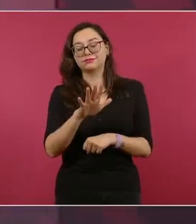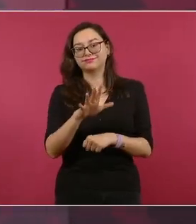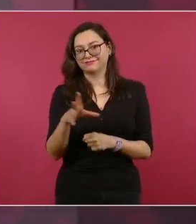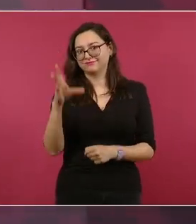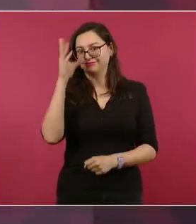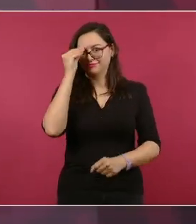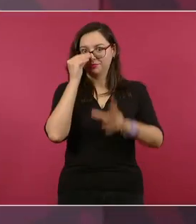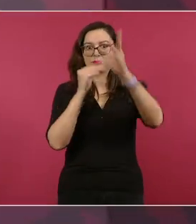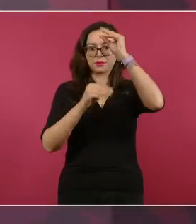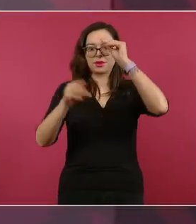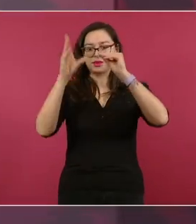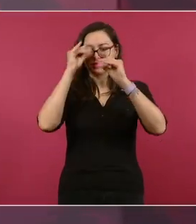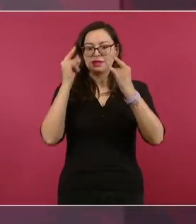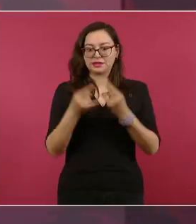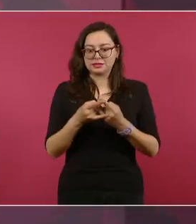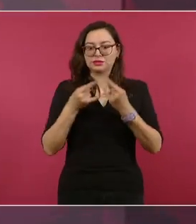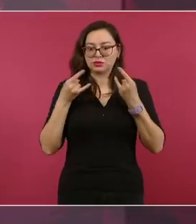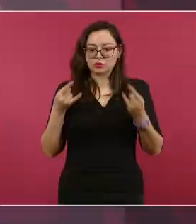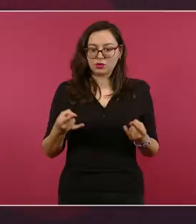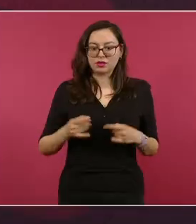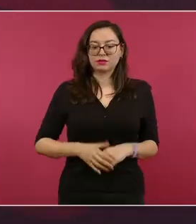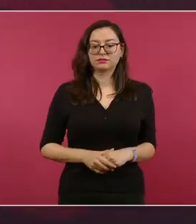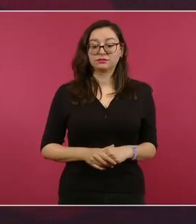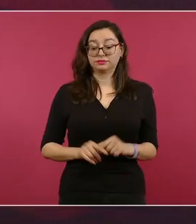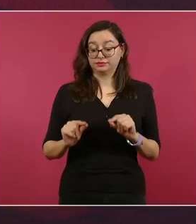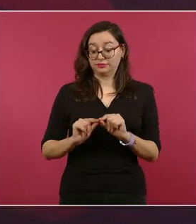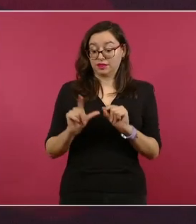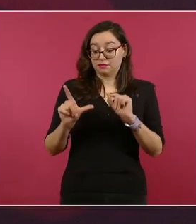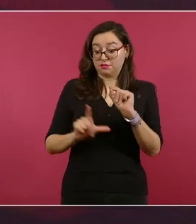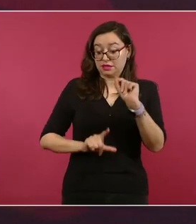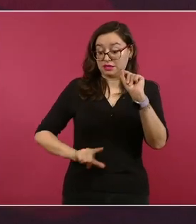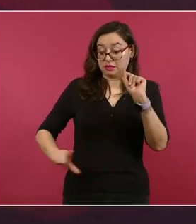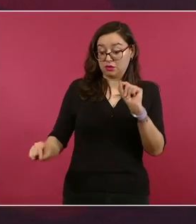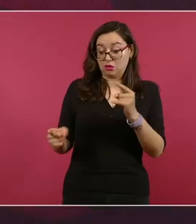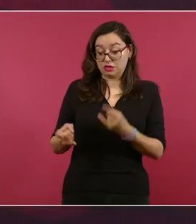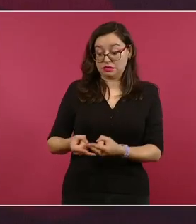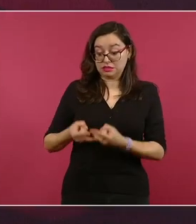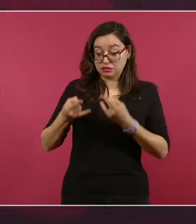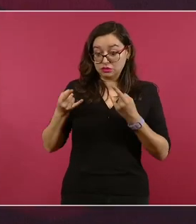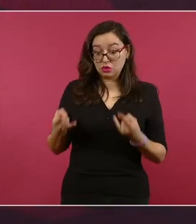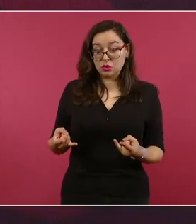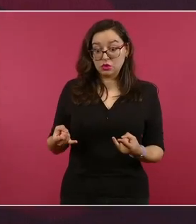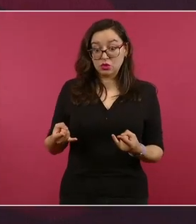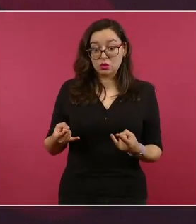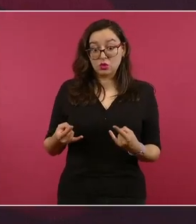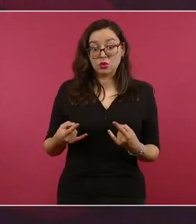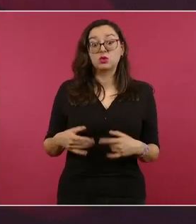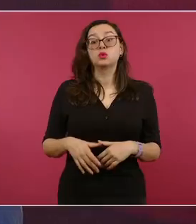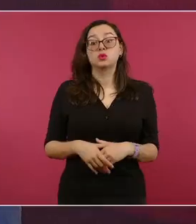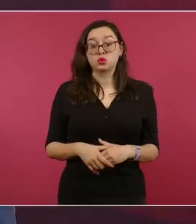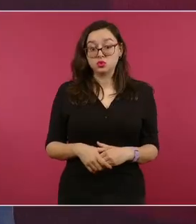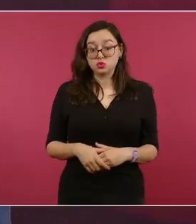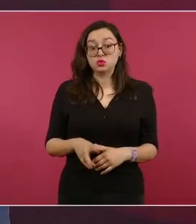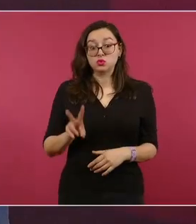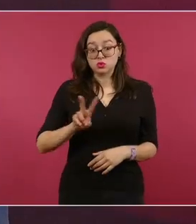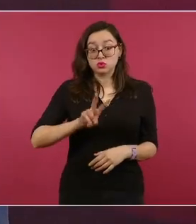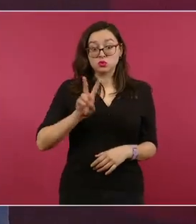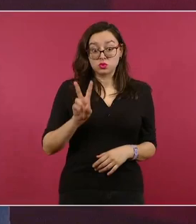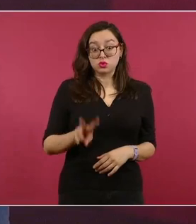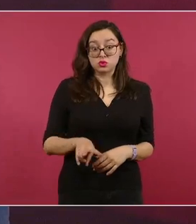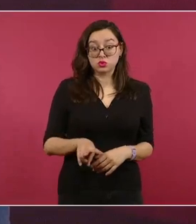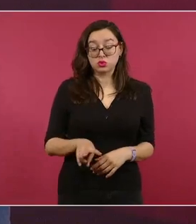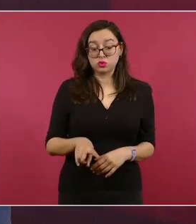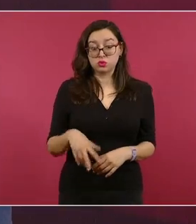que la historia de México es subversiva,